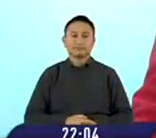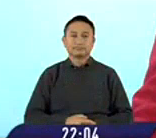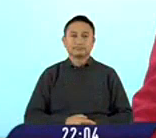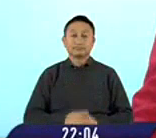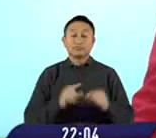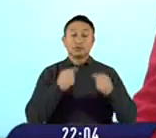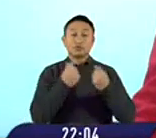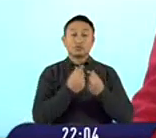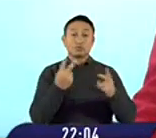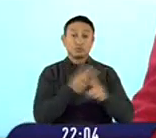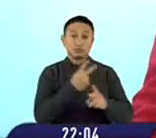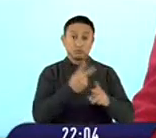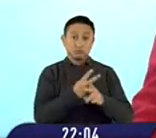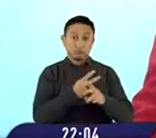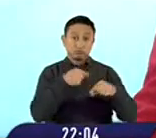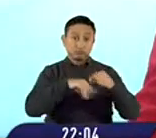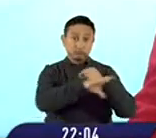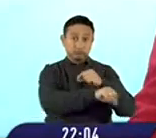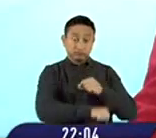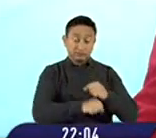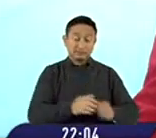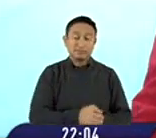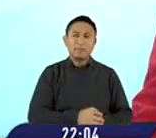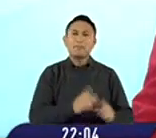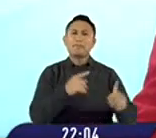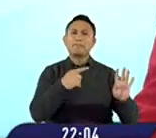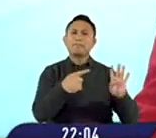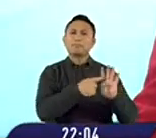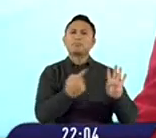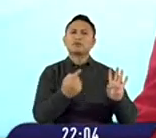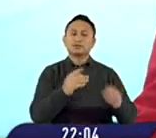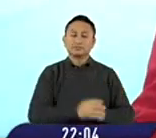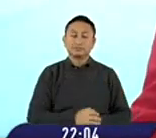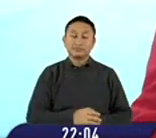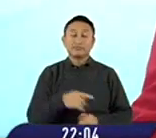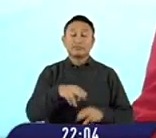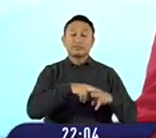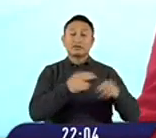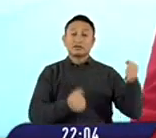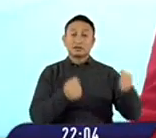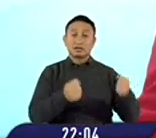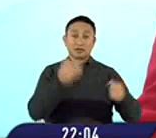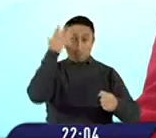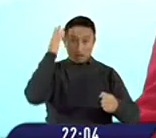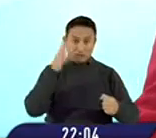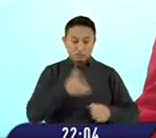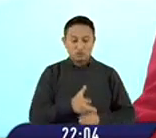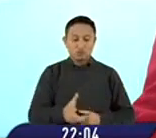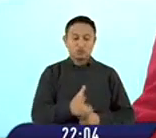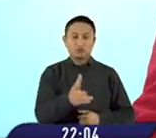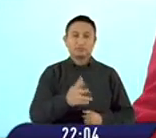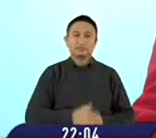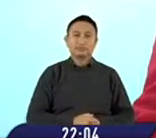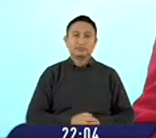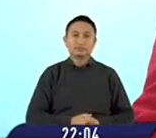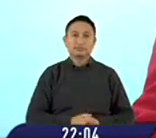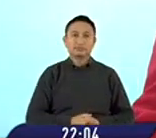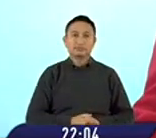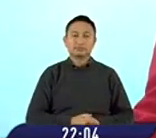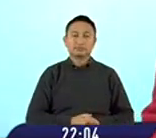Desarticulan una banda delictiva. Los presuntos delincuentes se movilizaban en un taxi amarillo. Sigue así.